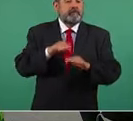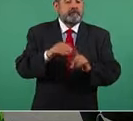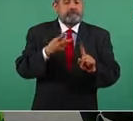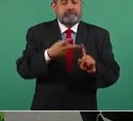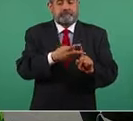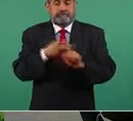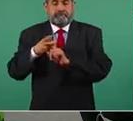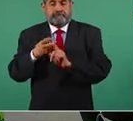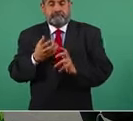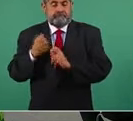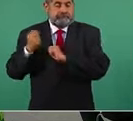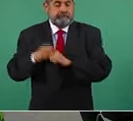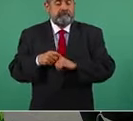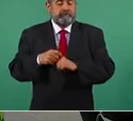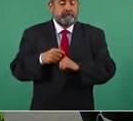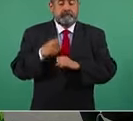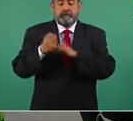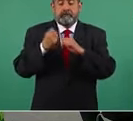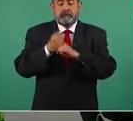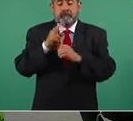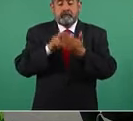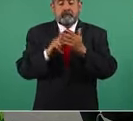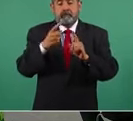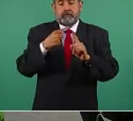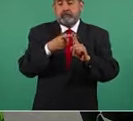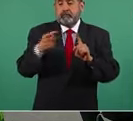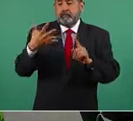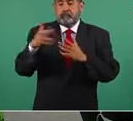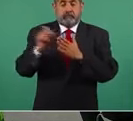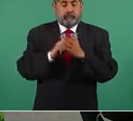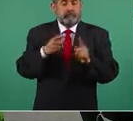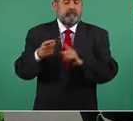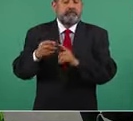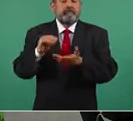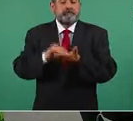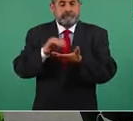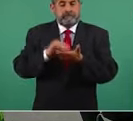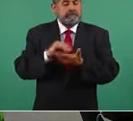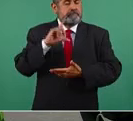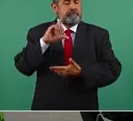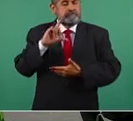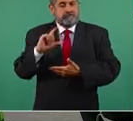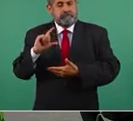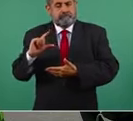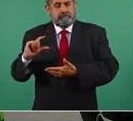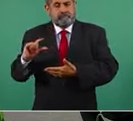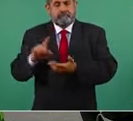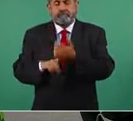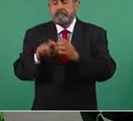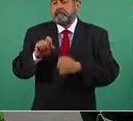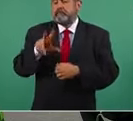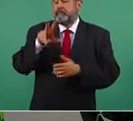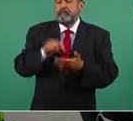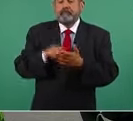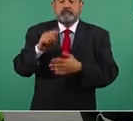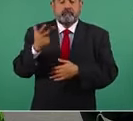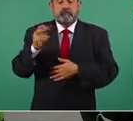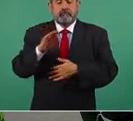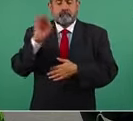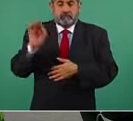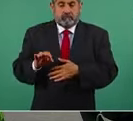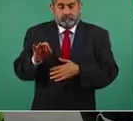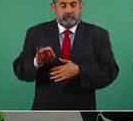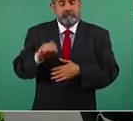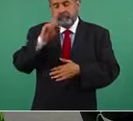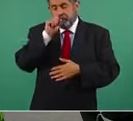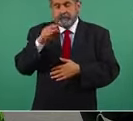los primeros 5 meses del 2021, el secuestro sigue disminuyendo con 28.8% respecto